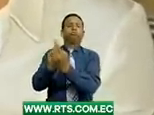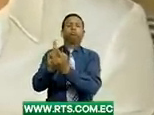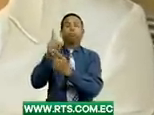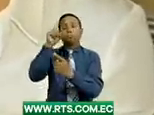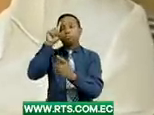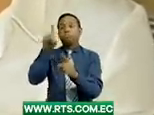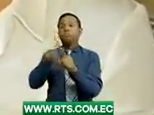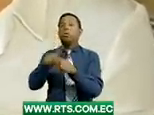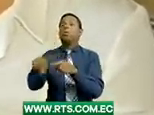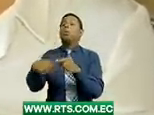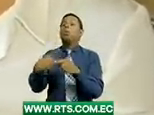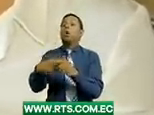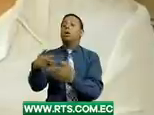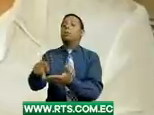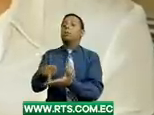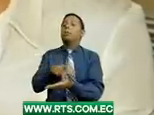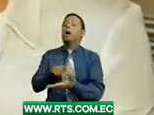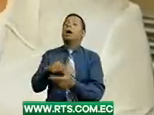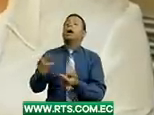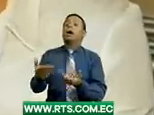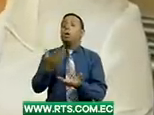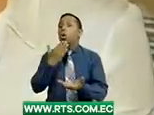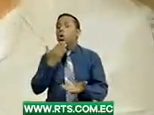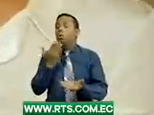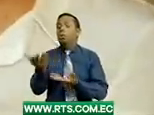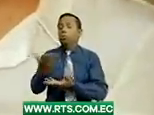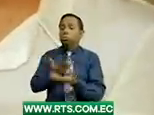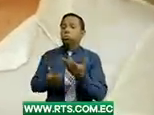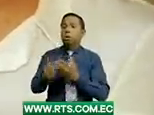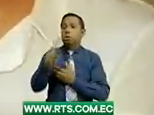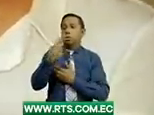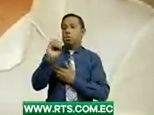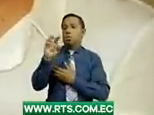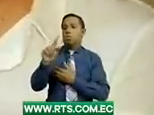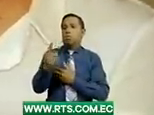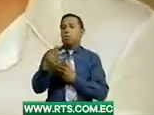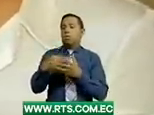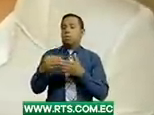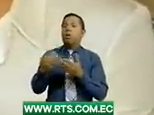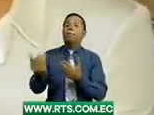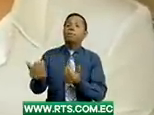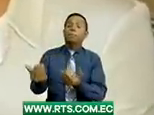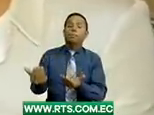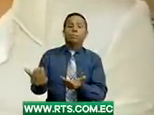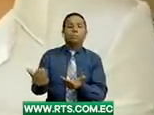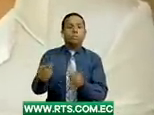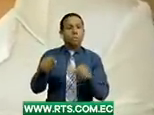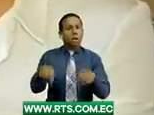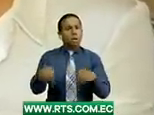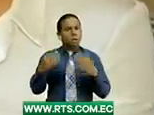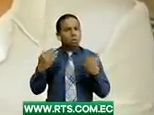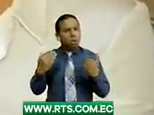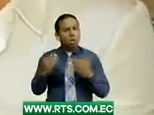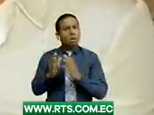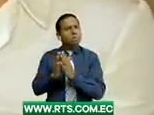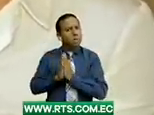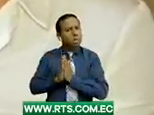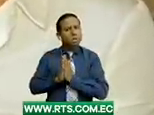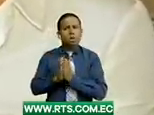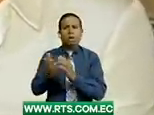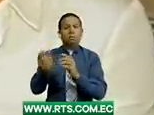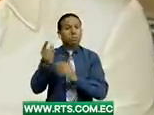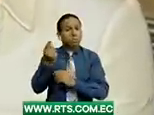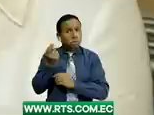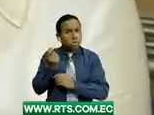acuerdo en la fórmula del pago de los 104 millones. El tema que requiere Guayaquil es que le devuelvan su dinero, y